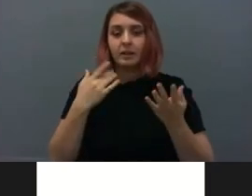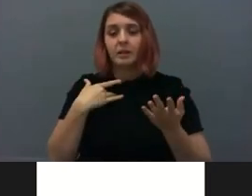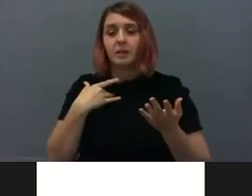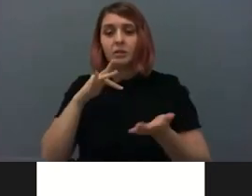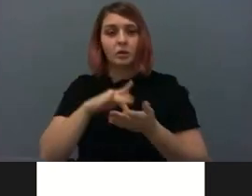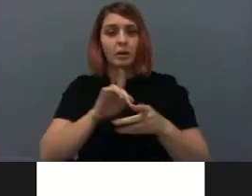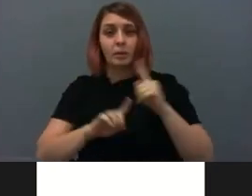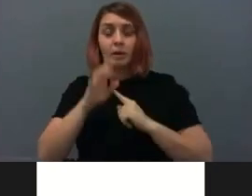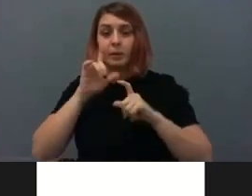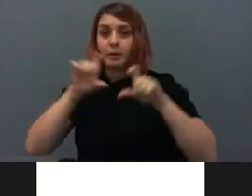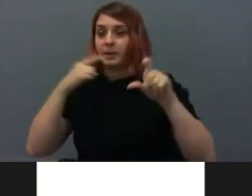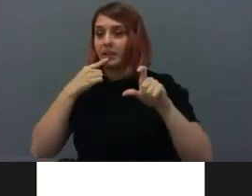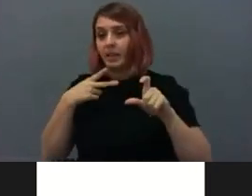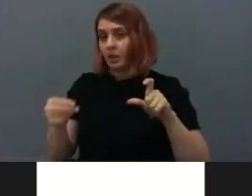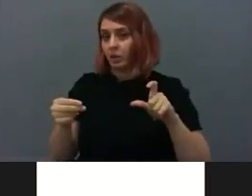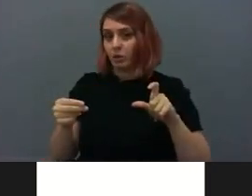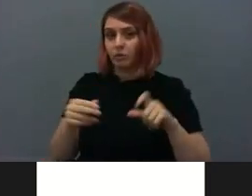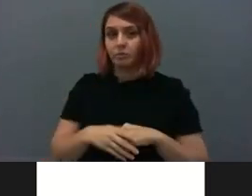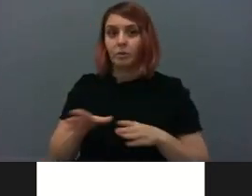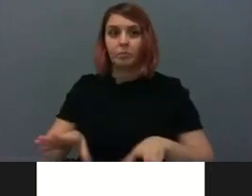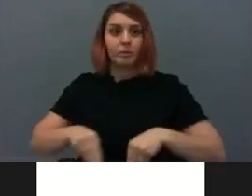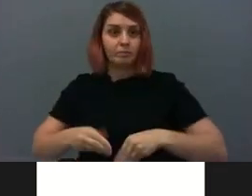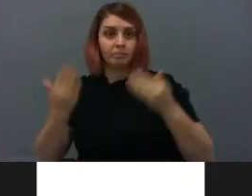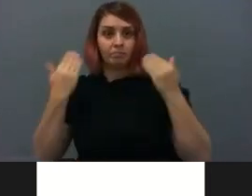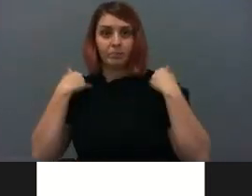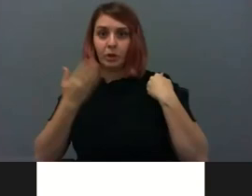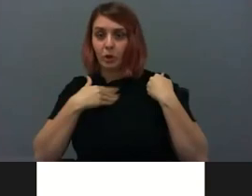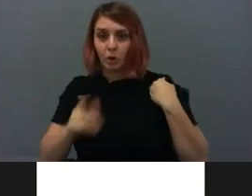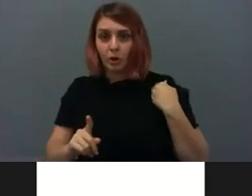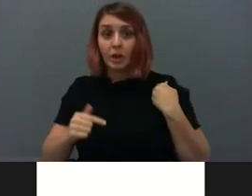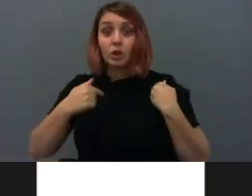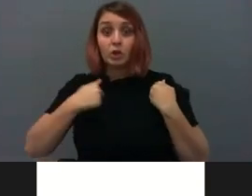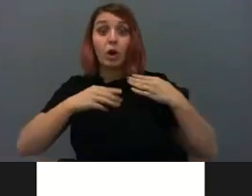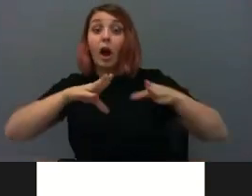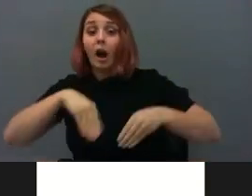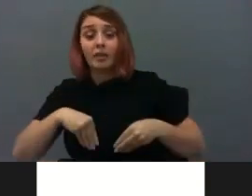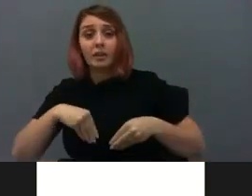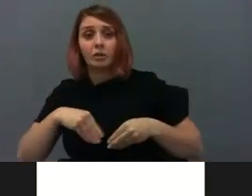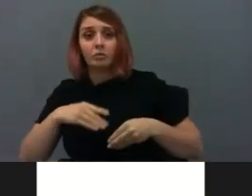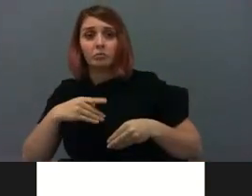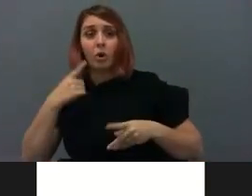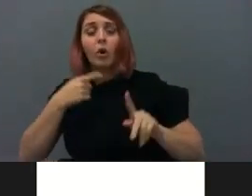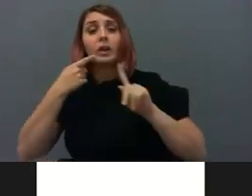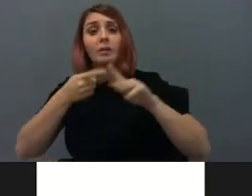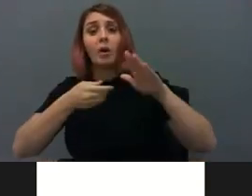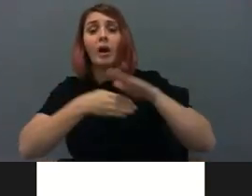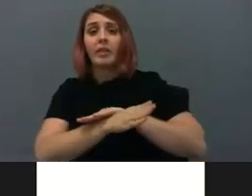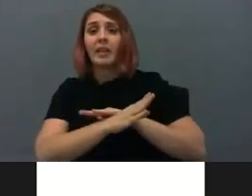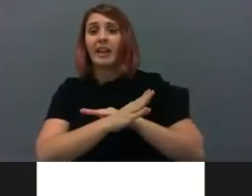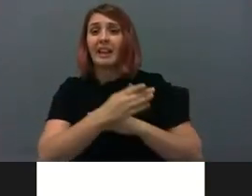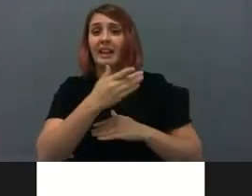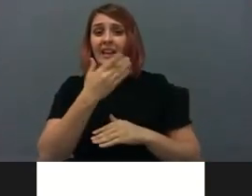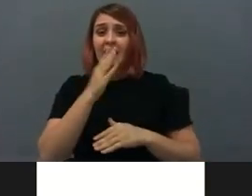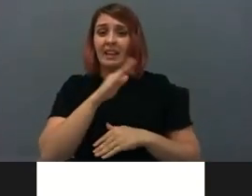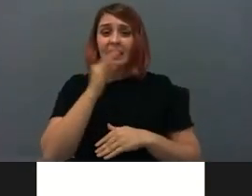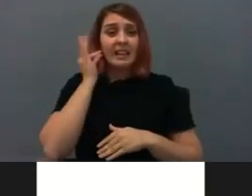les lo van a permitir. Mejor dicho, no quería tomar esa responsabilidad. Y soy yo el que la toma, con determinación, para acceder y llevarla a la niña a todas sus